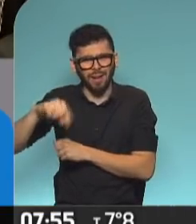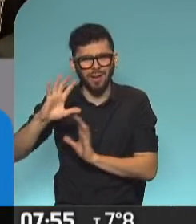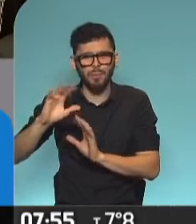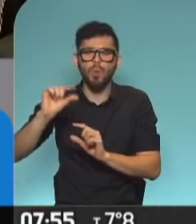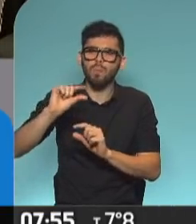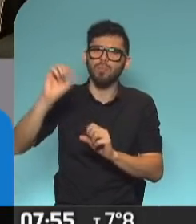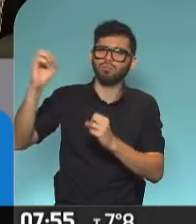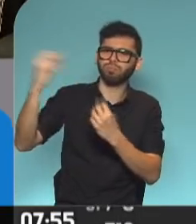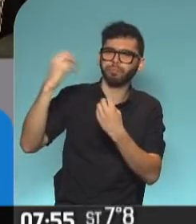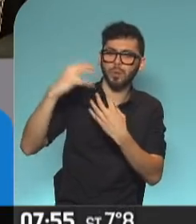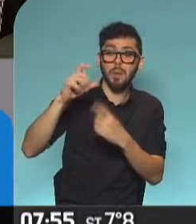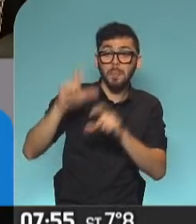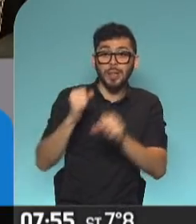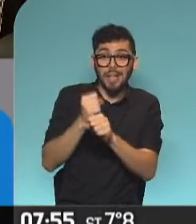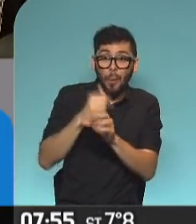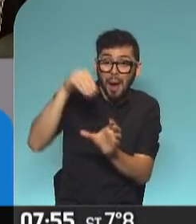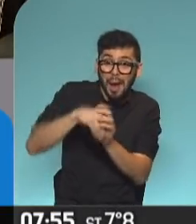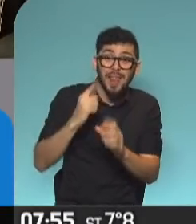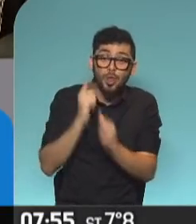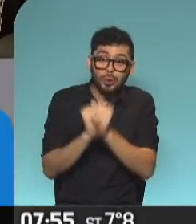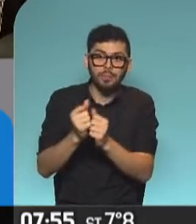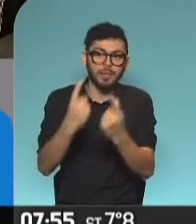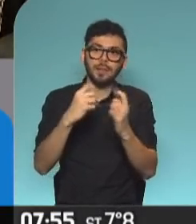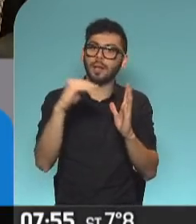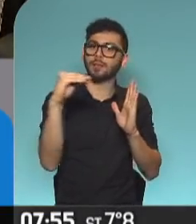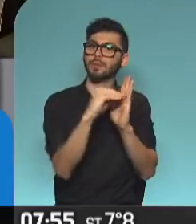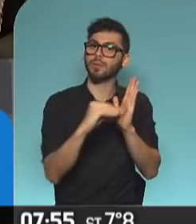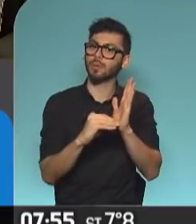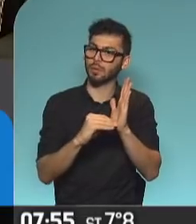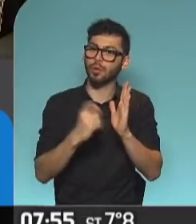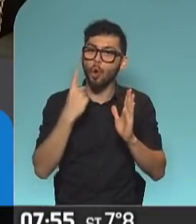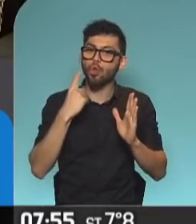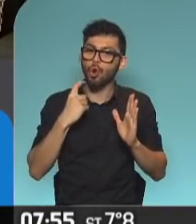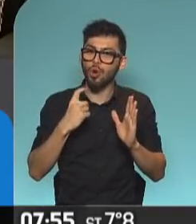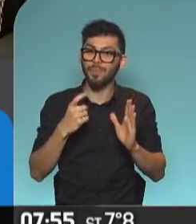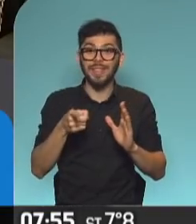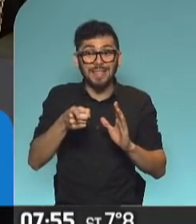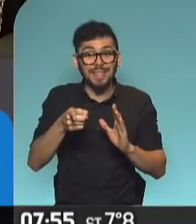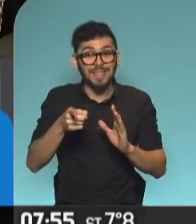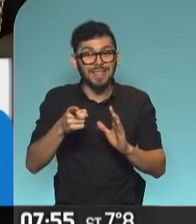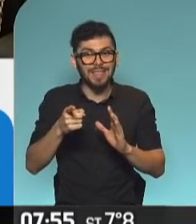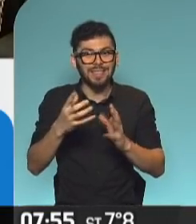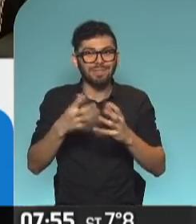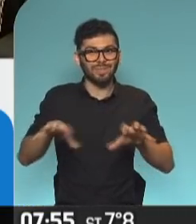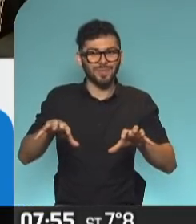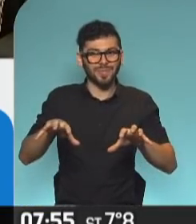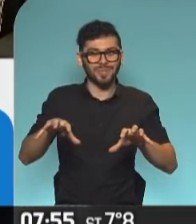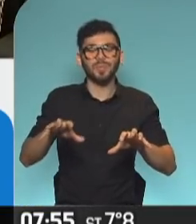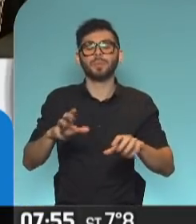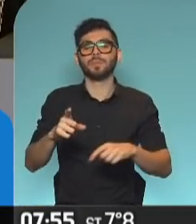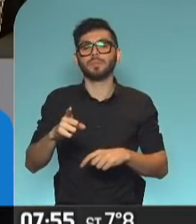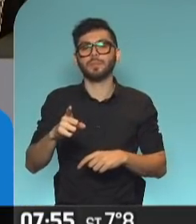los operarios que trabajan en la industria tienen que ser legítimos usuarios controlados por la agencia. Por lo tanto, teniendo en cuenta que